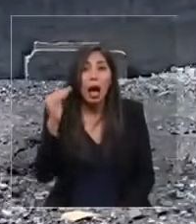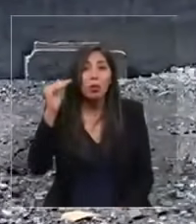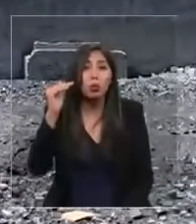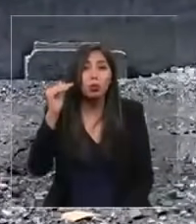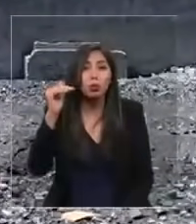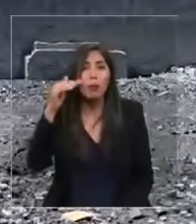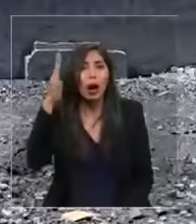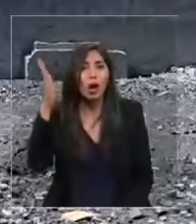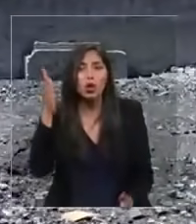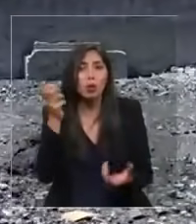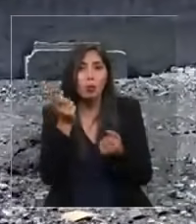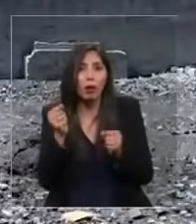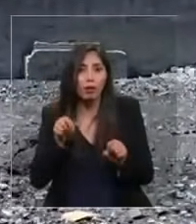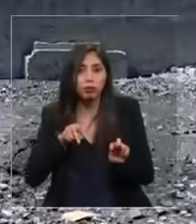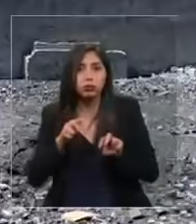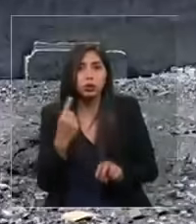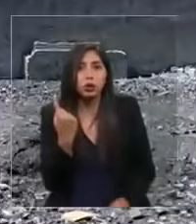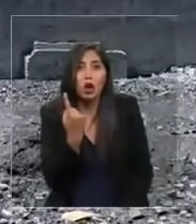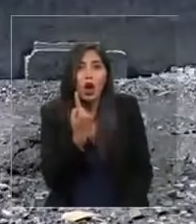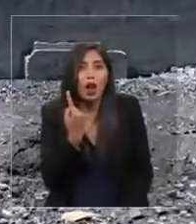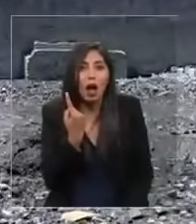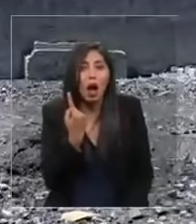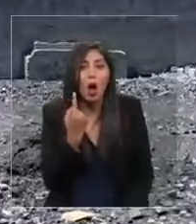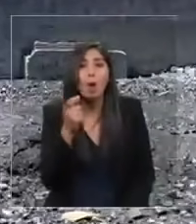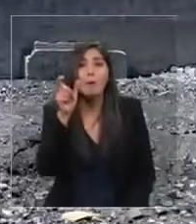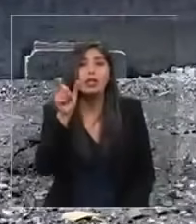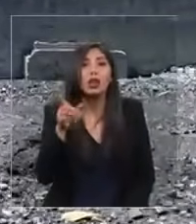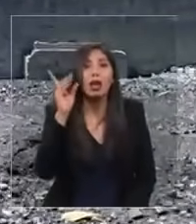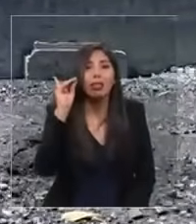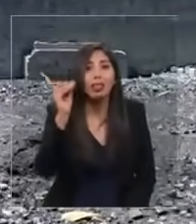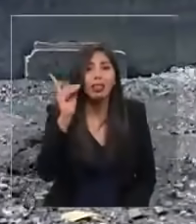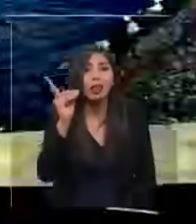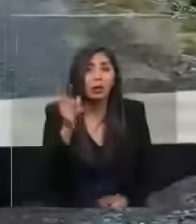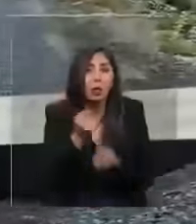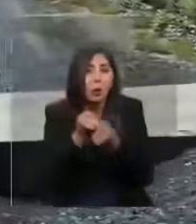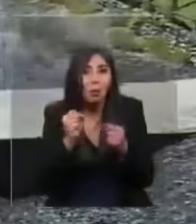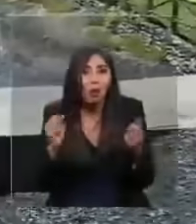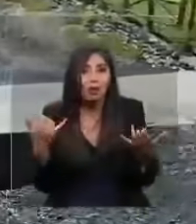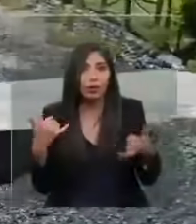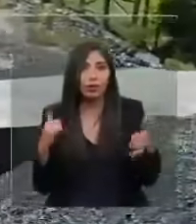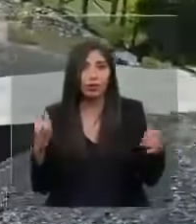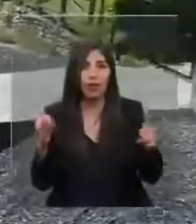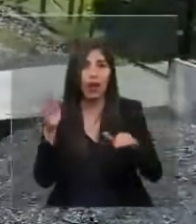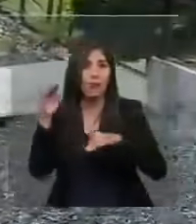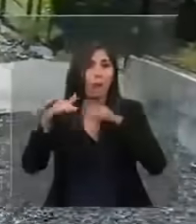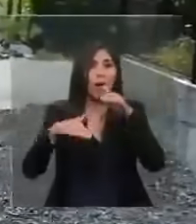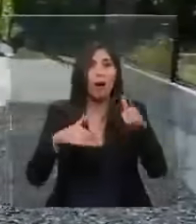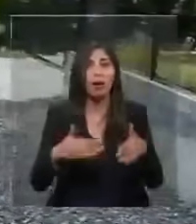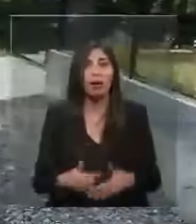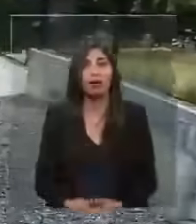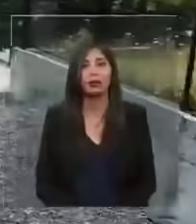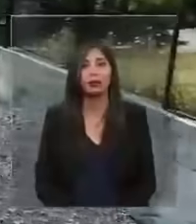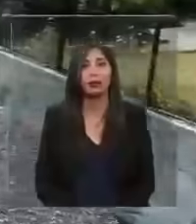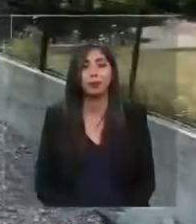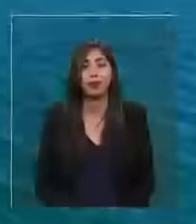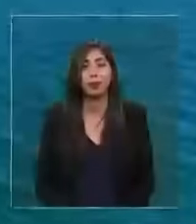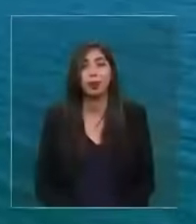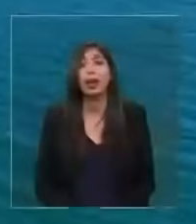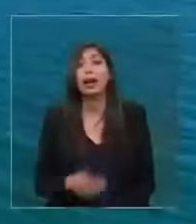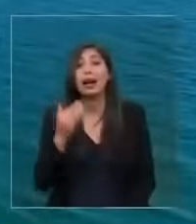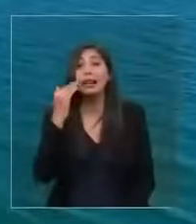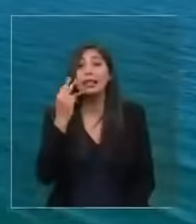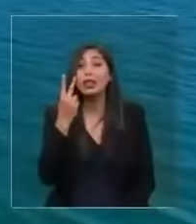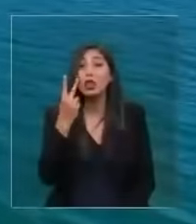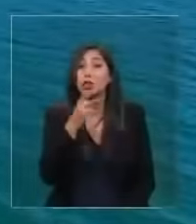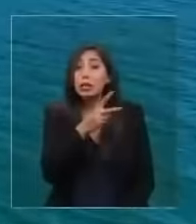transitar libremente acá sola. Una persona de situación de discapacidad no puede disfrutar de esto. Hoy, tras casi dos semanas